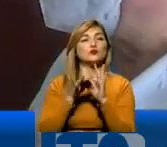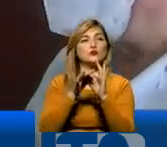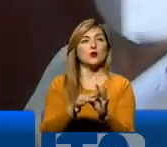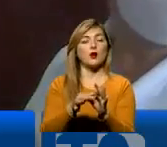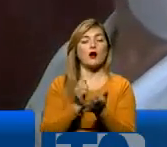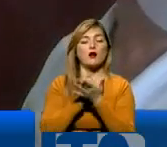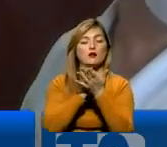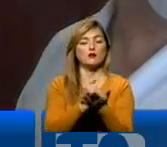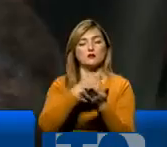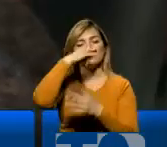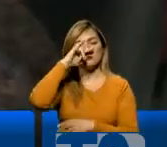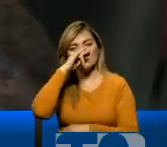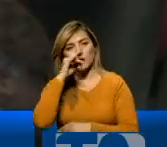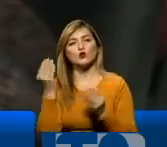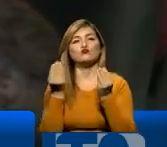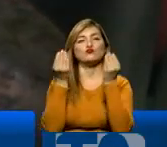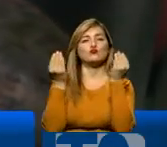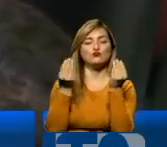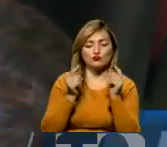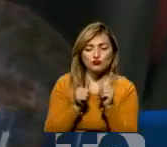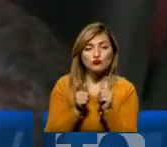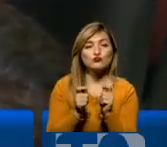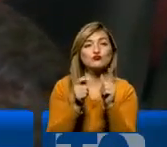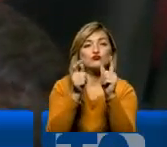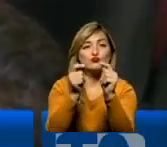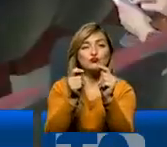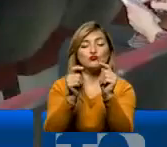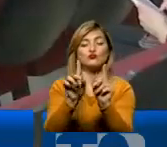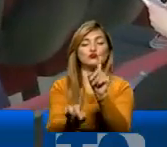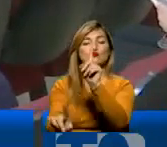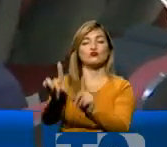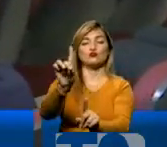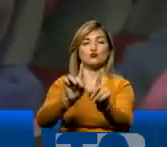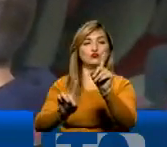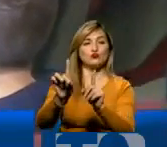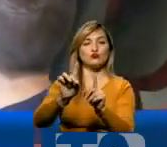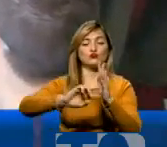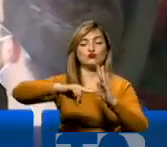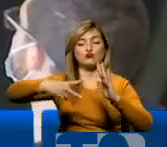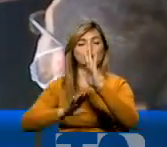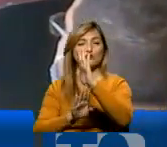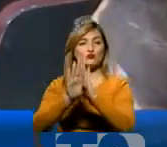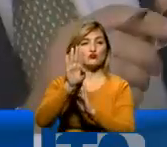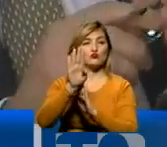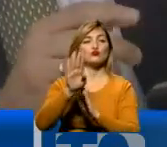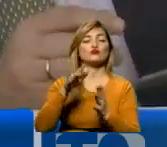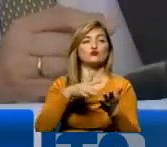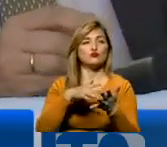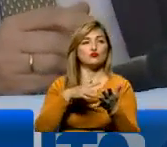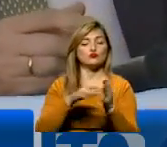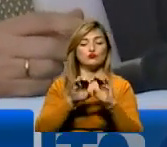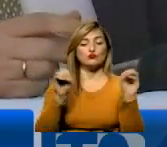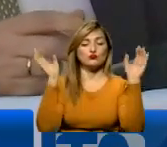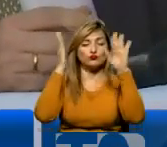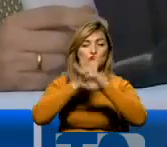adolescente, diagnóstico y tratamientos de alta tecnología, becas y trasplantes sin costo de intervención. 23.400 niños y